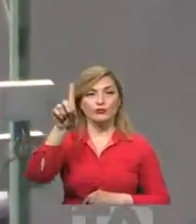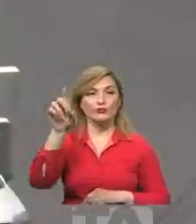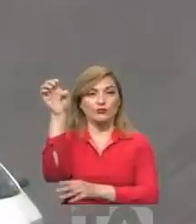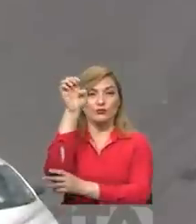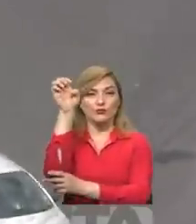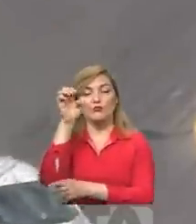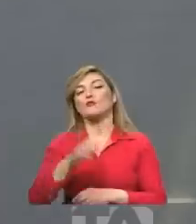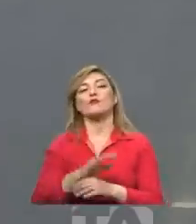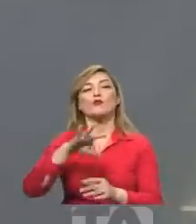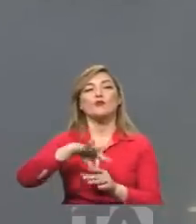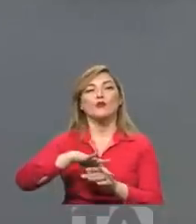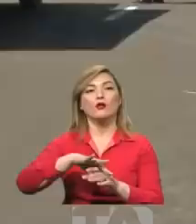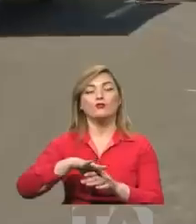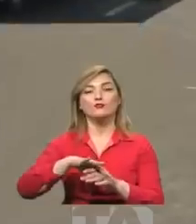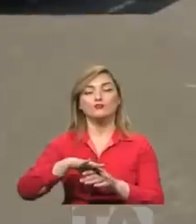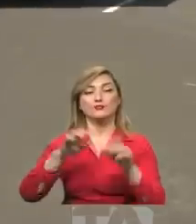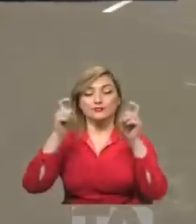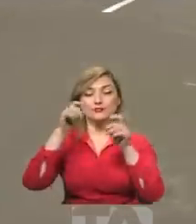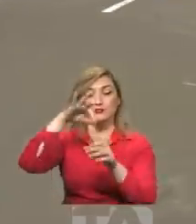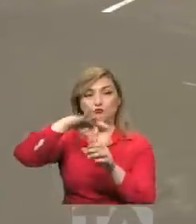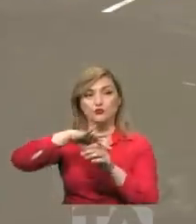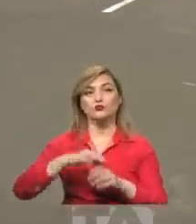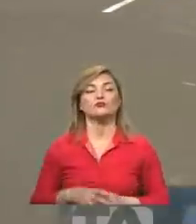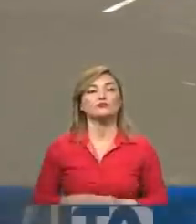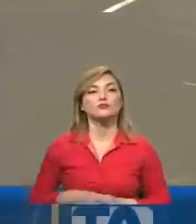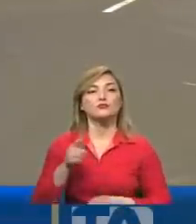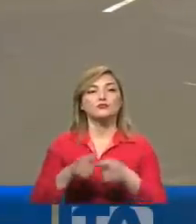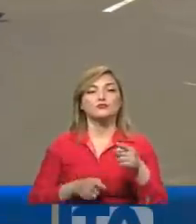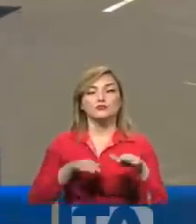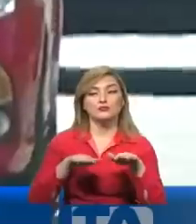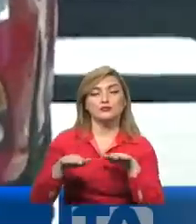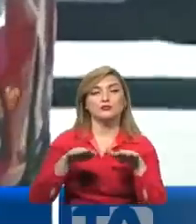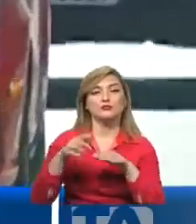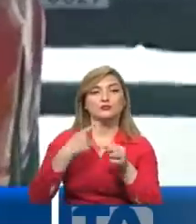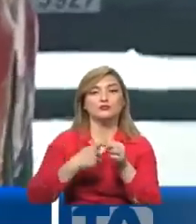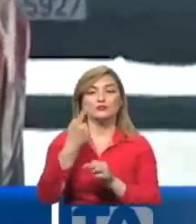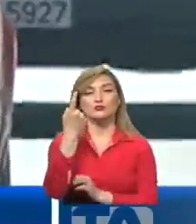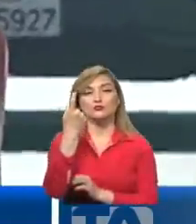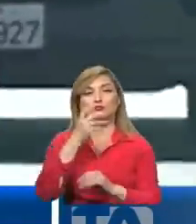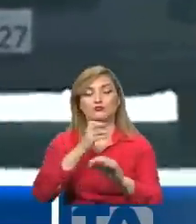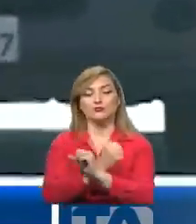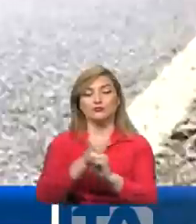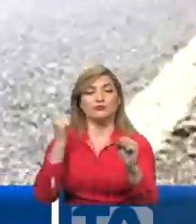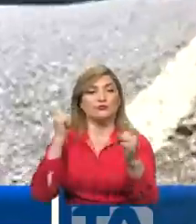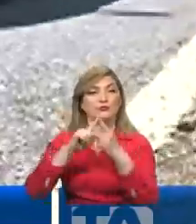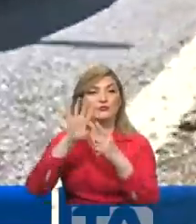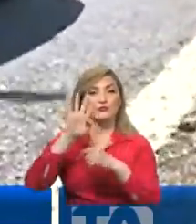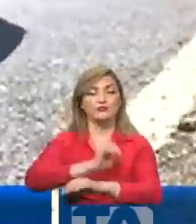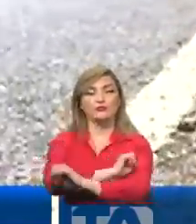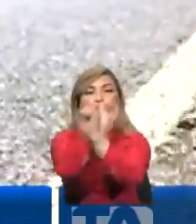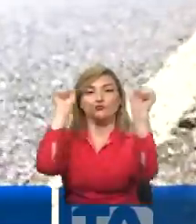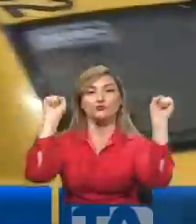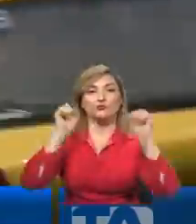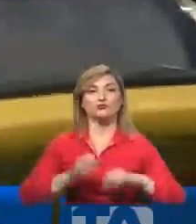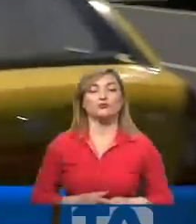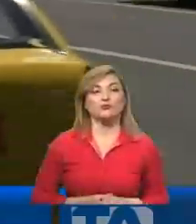de enero por las elecciones y la campaña electoral y que impedía la circulación en Quito de 11 de la noche hasta las 4 de la mañana.